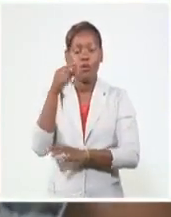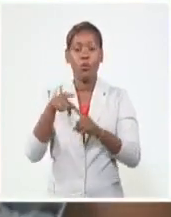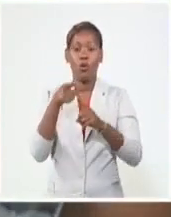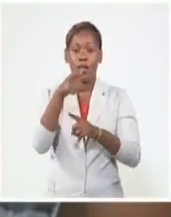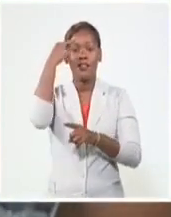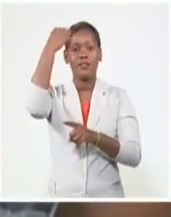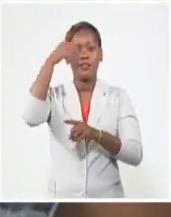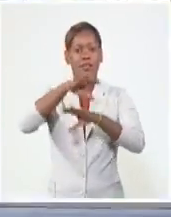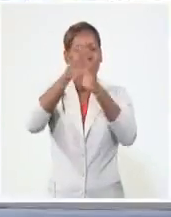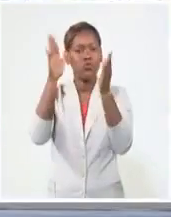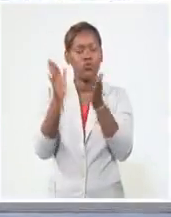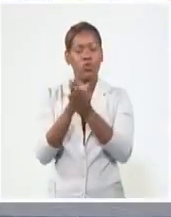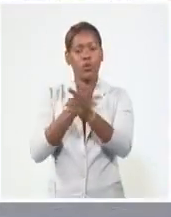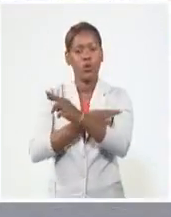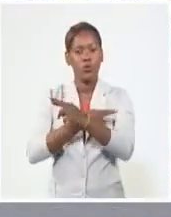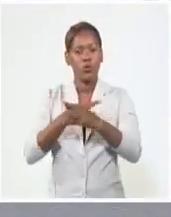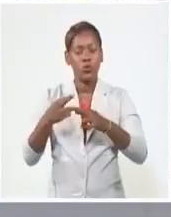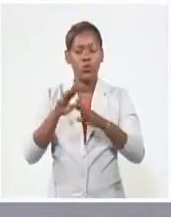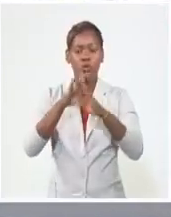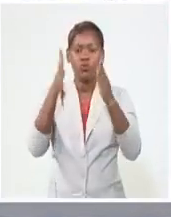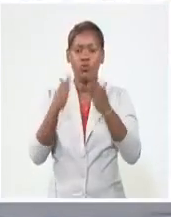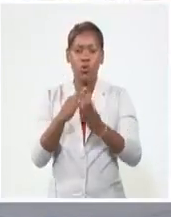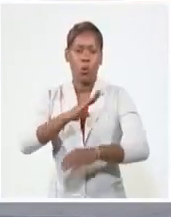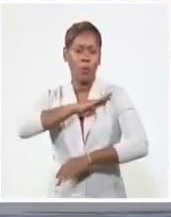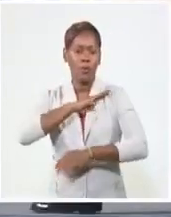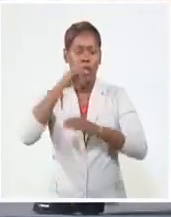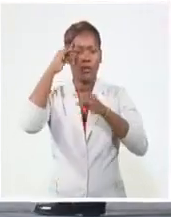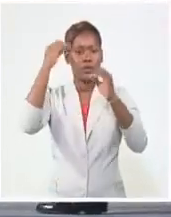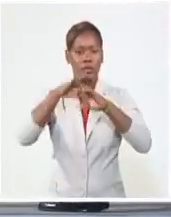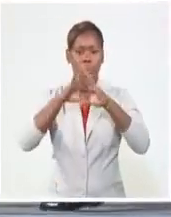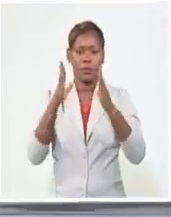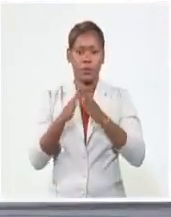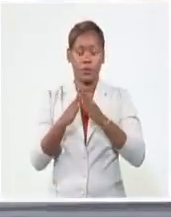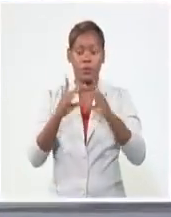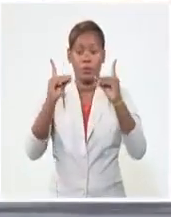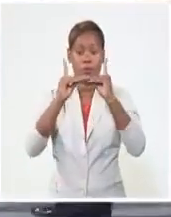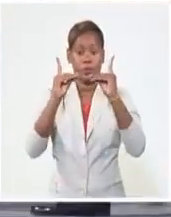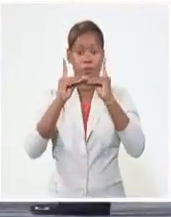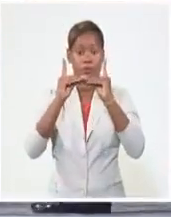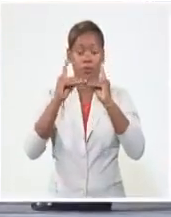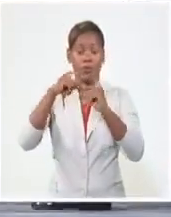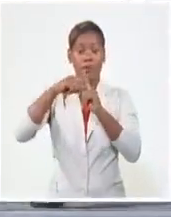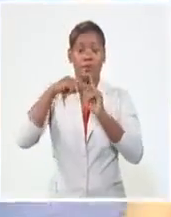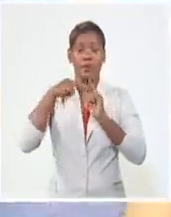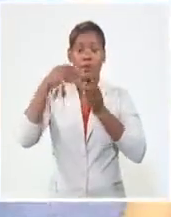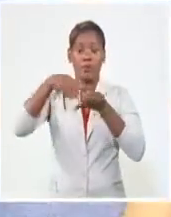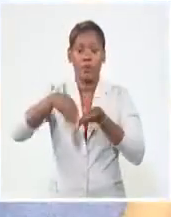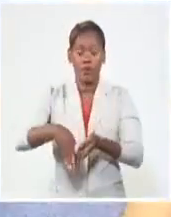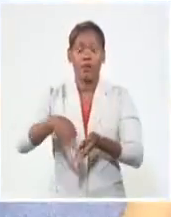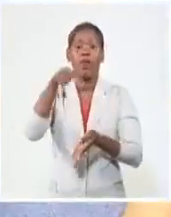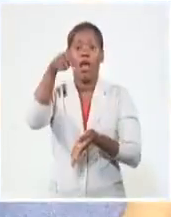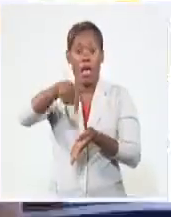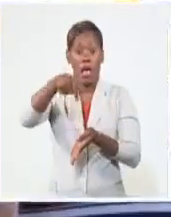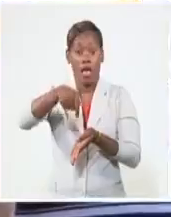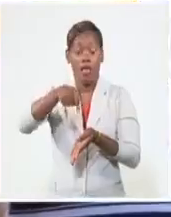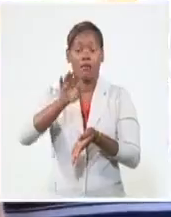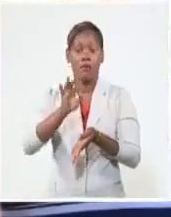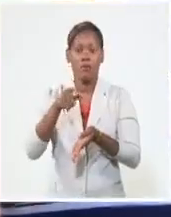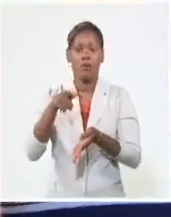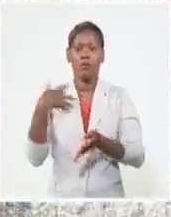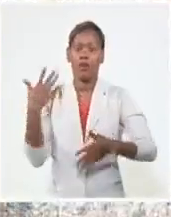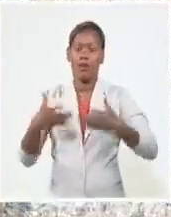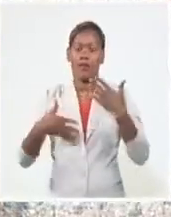de ideales, en términos de militancia. El tributo al líder en el cementerio patrimonial Santa Ifigenia fue una de las actividades